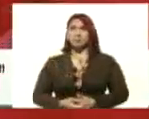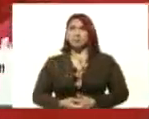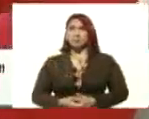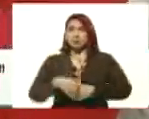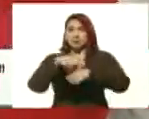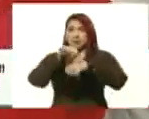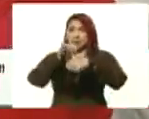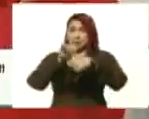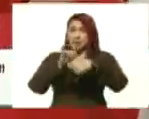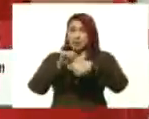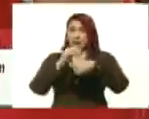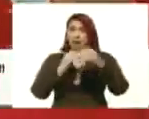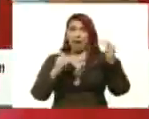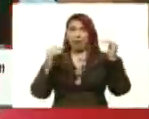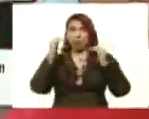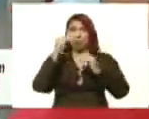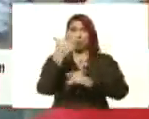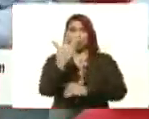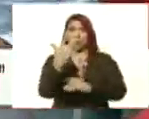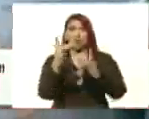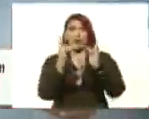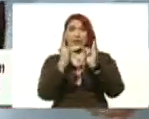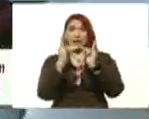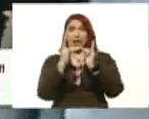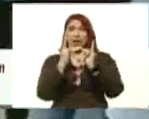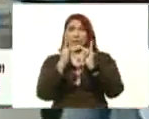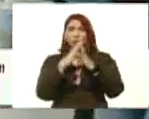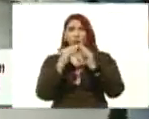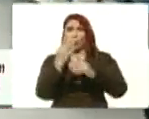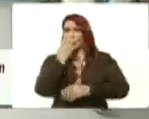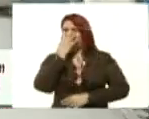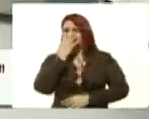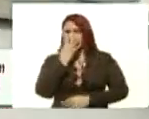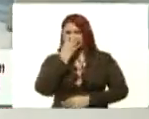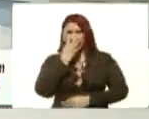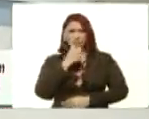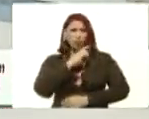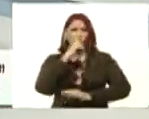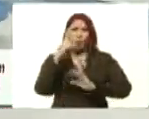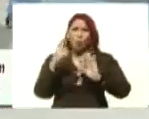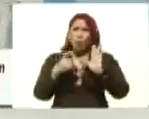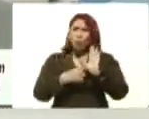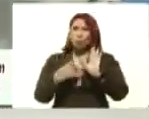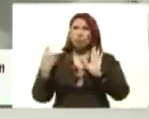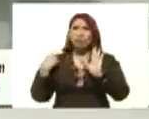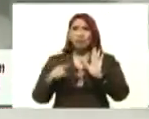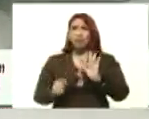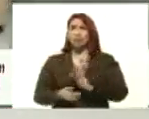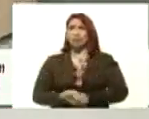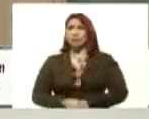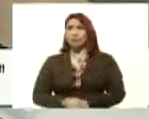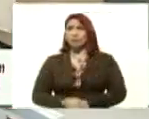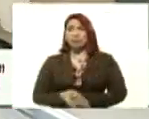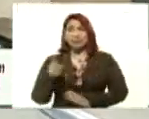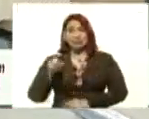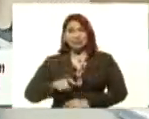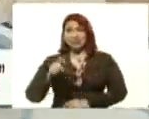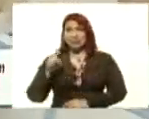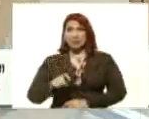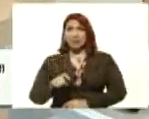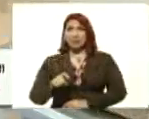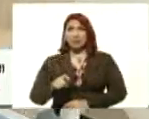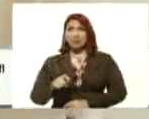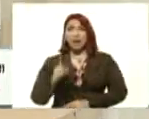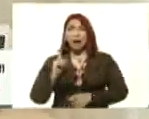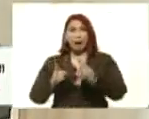Postquirúrgico adulto, 3 camas, con todo. Oxígeno, tiene todo lo que requiere para que